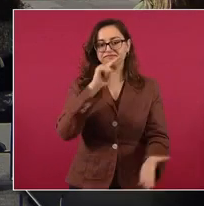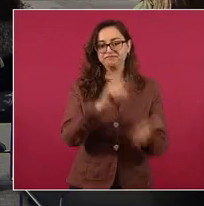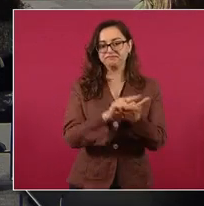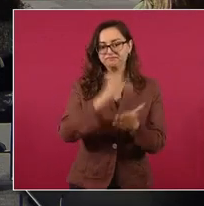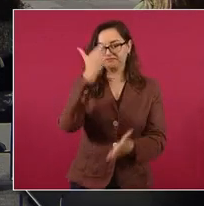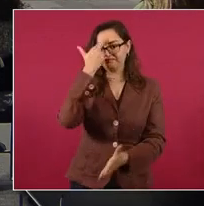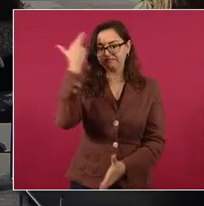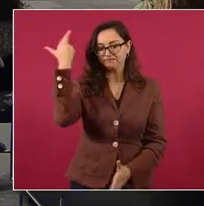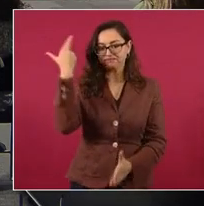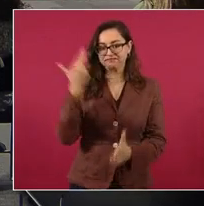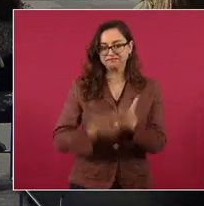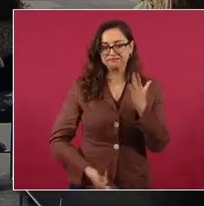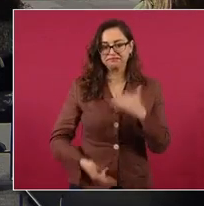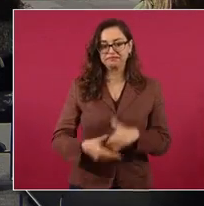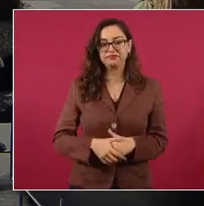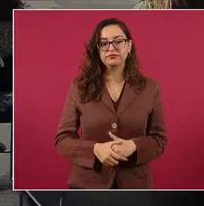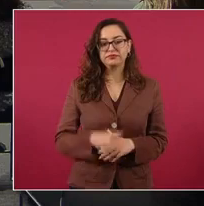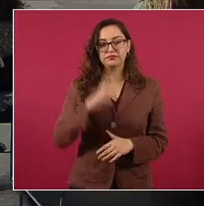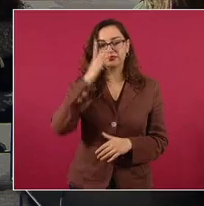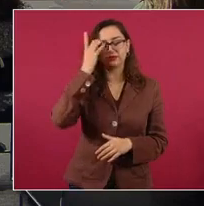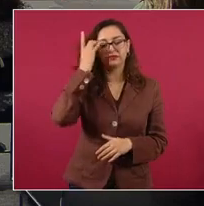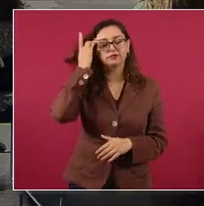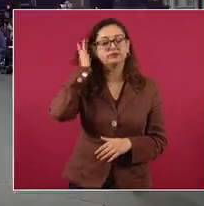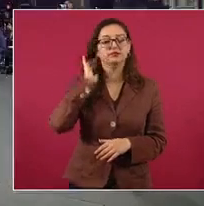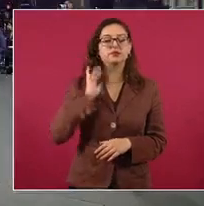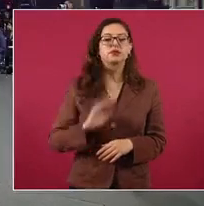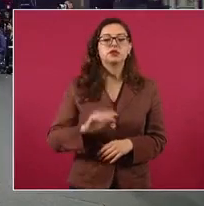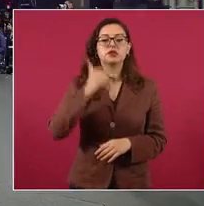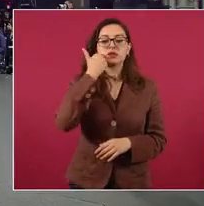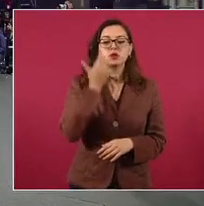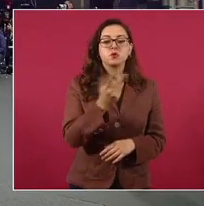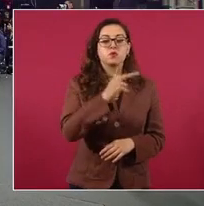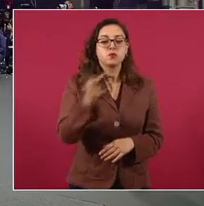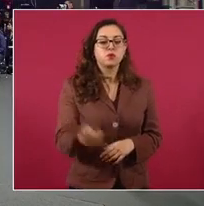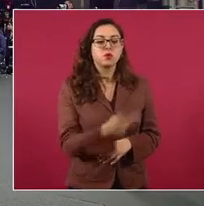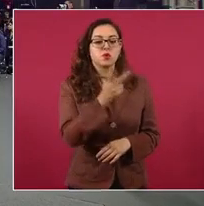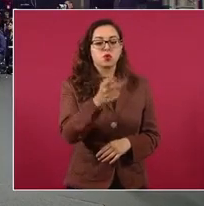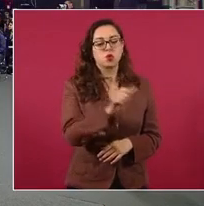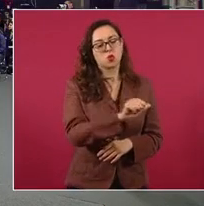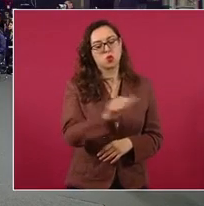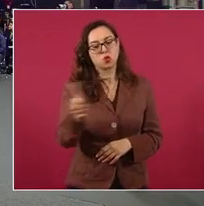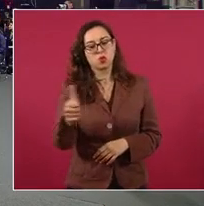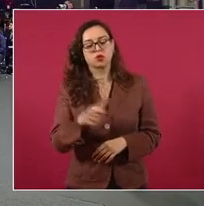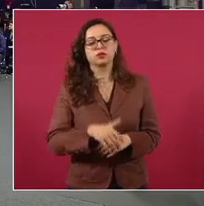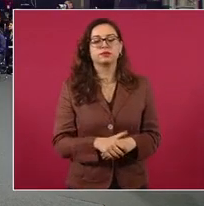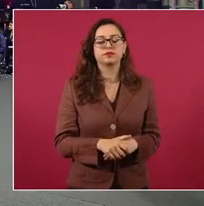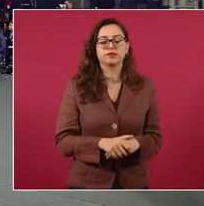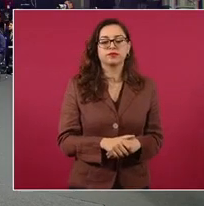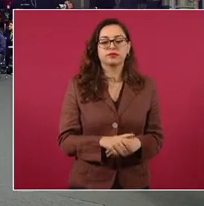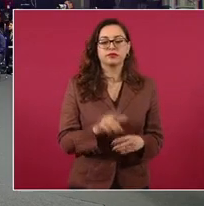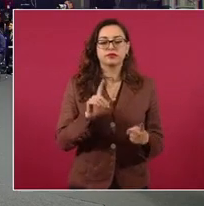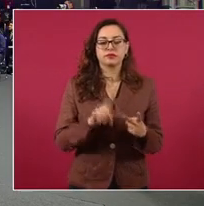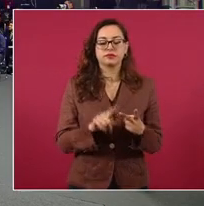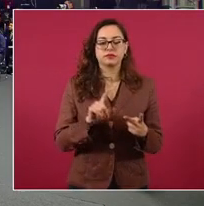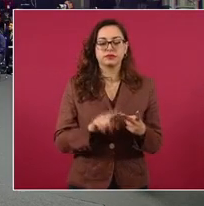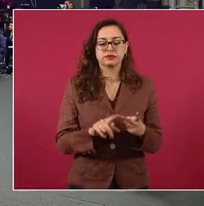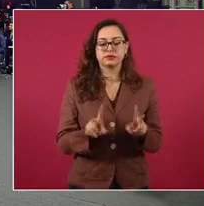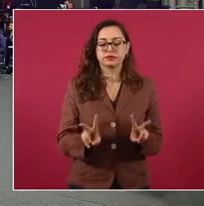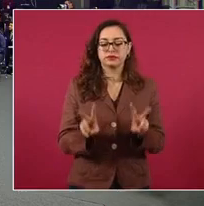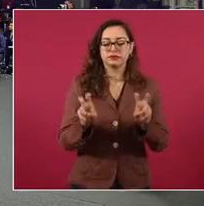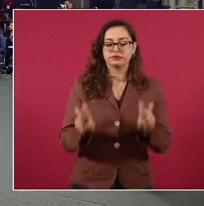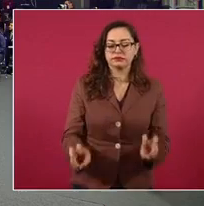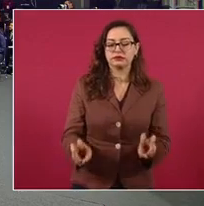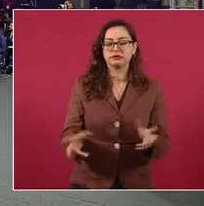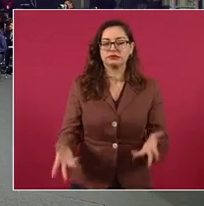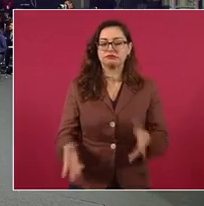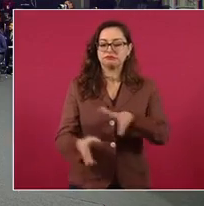También quería preguntarle, presidente, sobre cómo se ha estado combatiendo la migración ilegal, o sea,